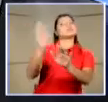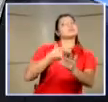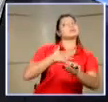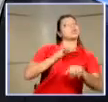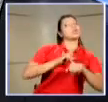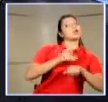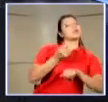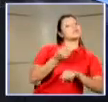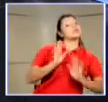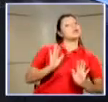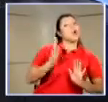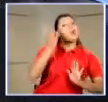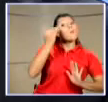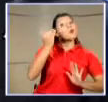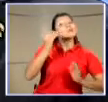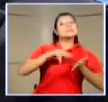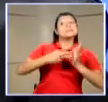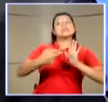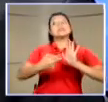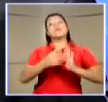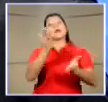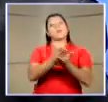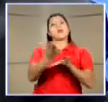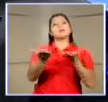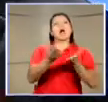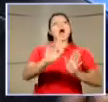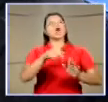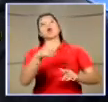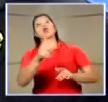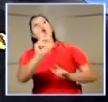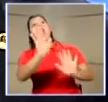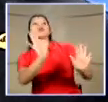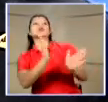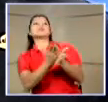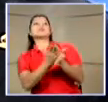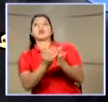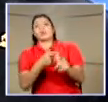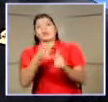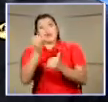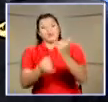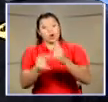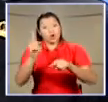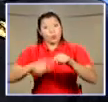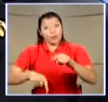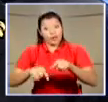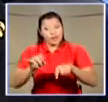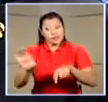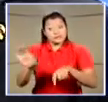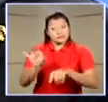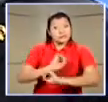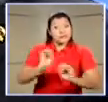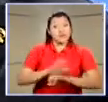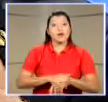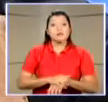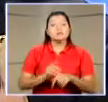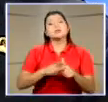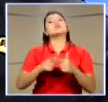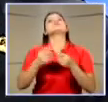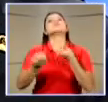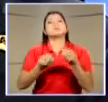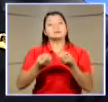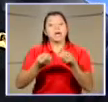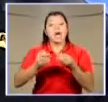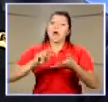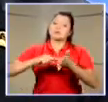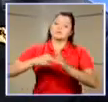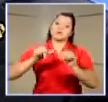porque esto va a ser una debacle, el otro no tampoco. Al final no se puede tocar nada. Y si no se puede tocar nada, entonces vamos a seguir gastando